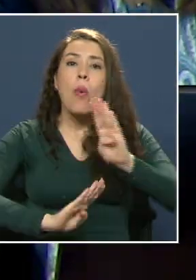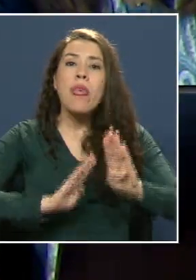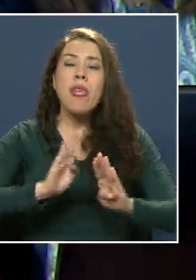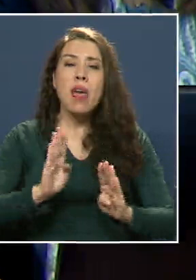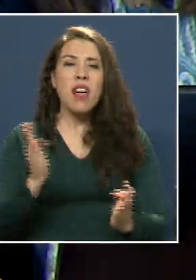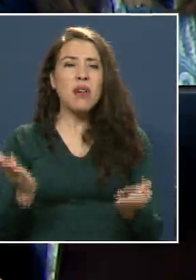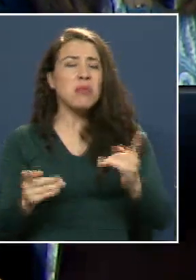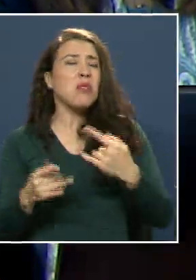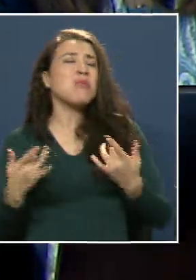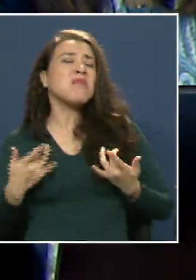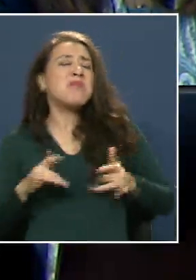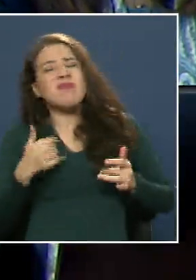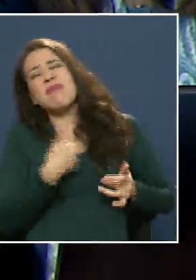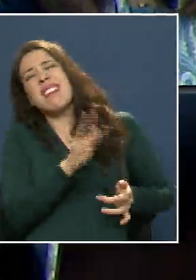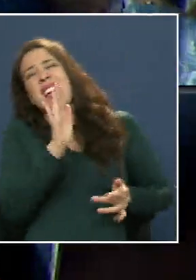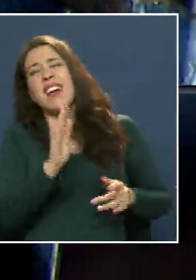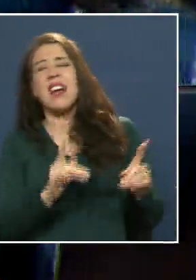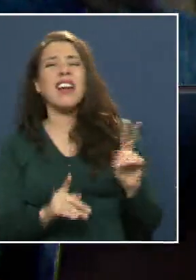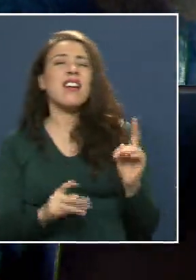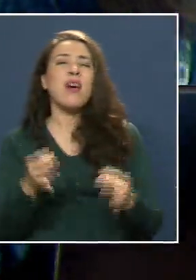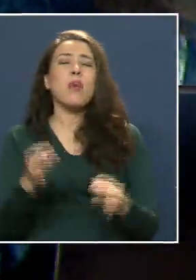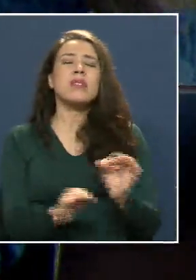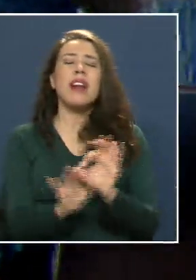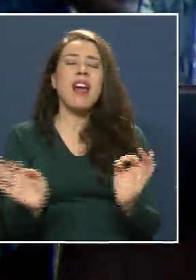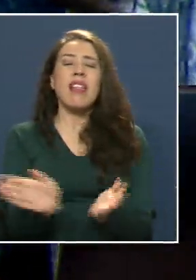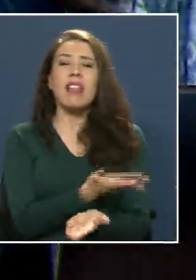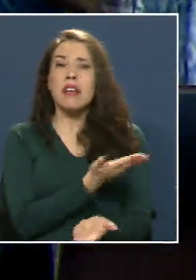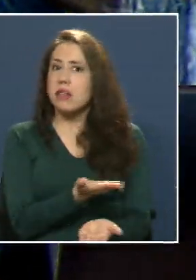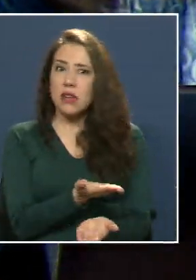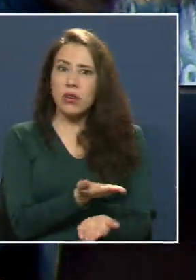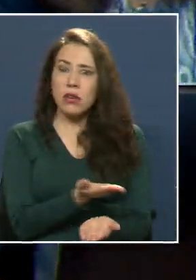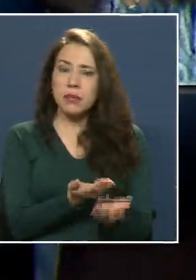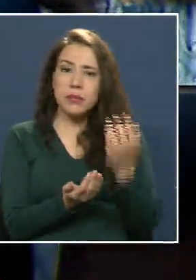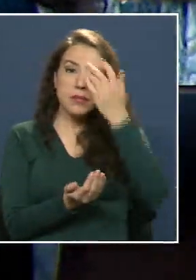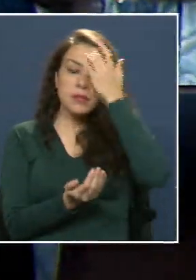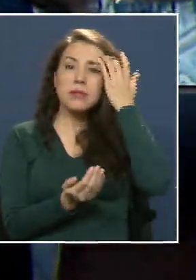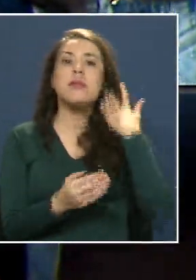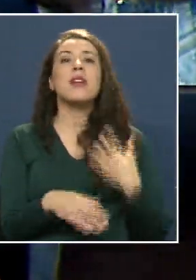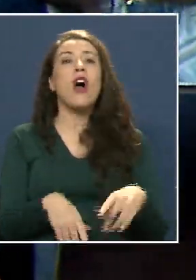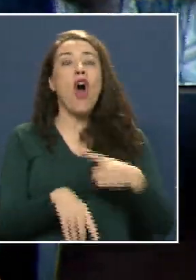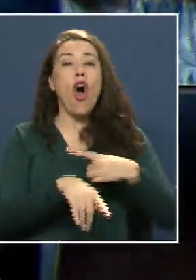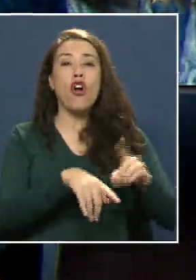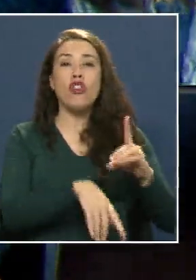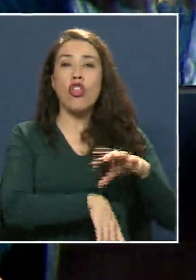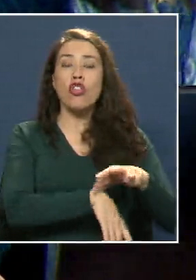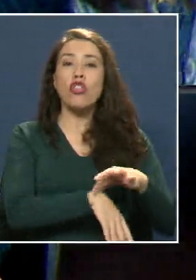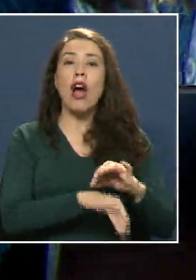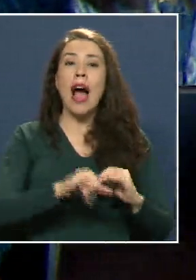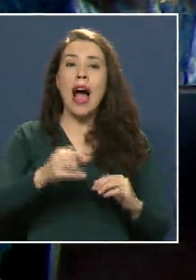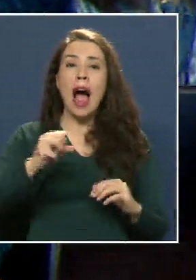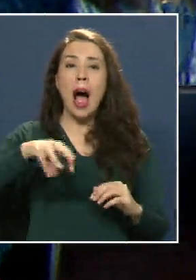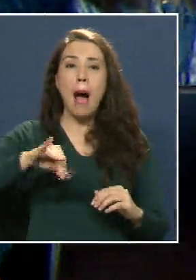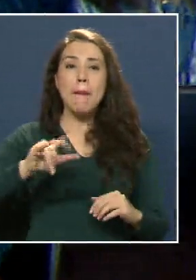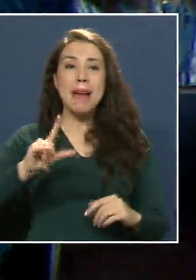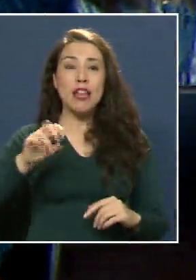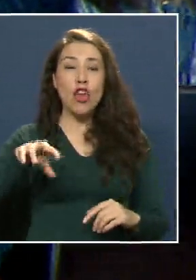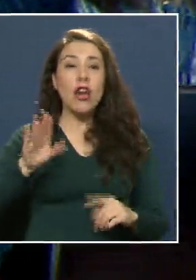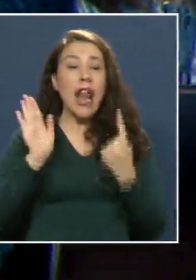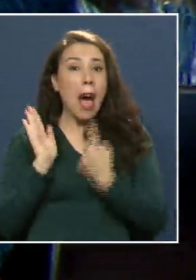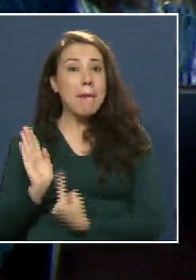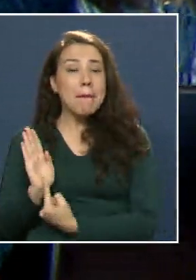versus la indiferencia y la impunidad. Por otro lado, el doctor James Hamilton, en alguna de sus